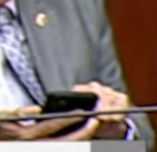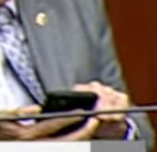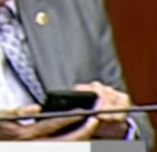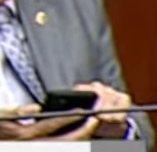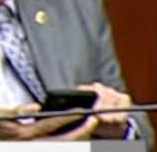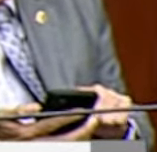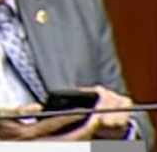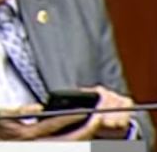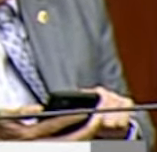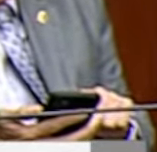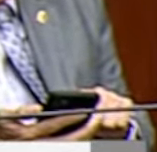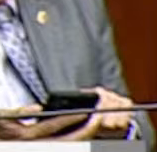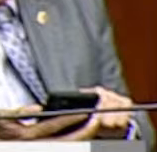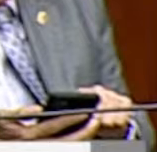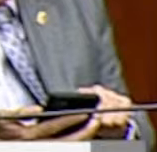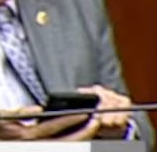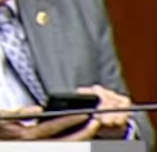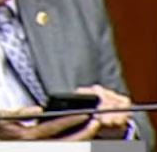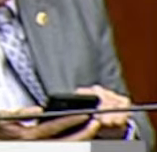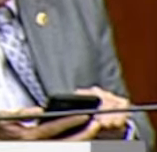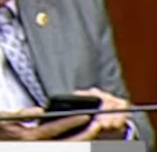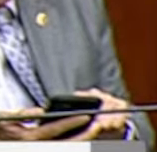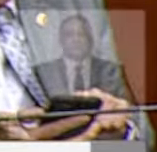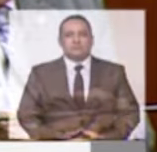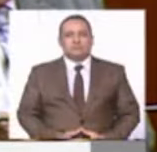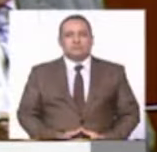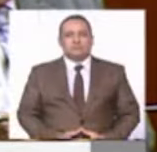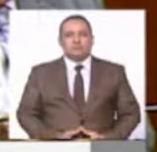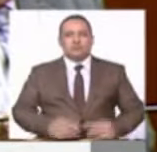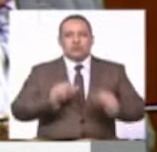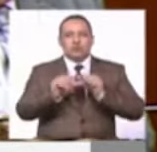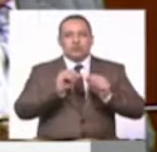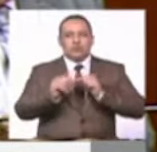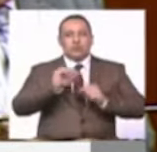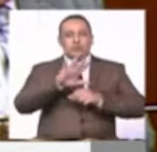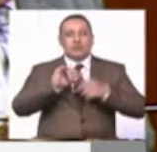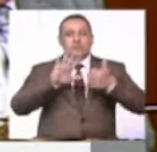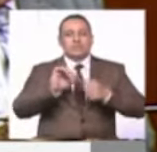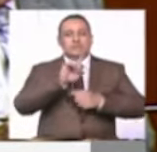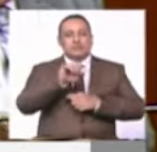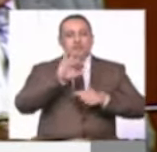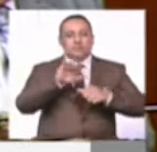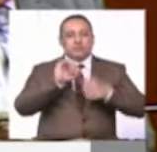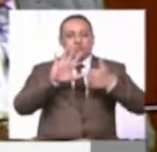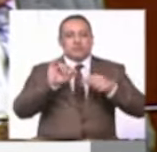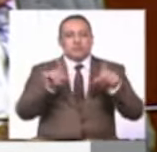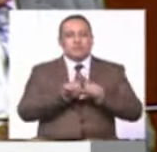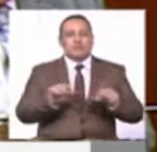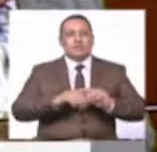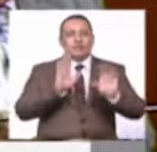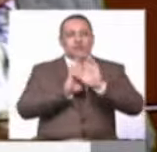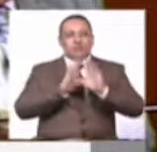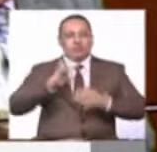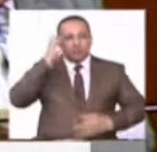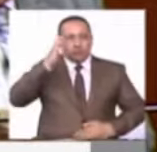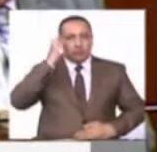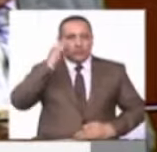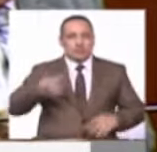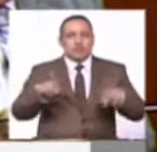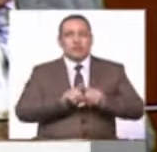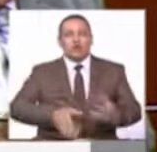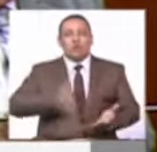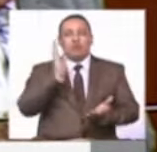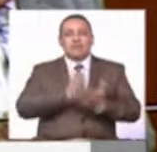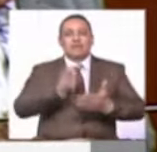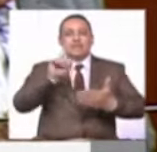Nacional de Justicia por infracción constitucional del artículo 56 156 inciso 3 de la Constitución y como sanción la